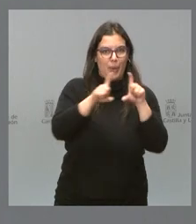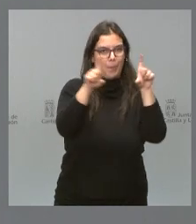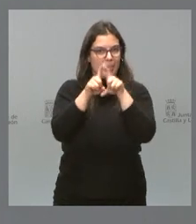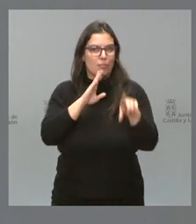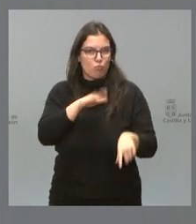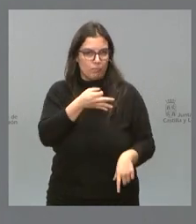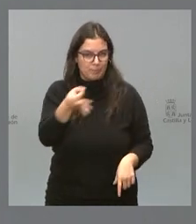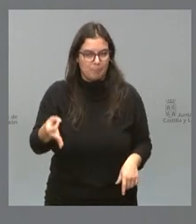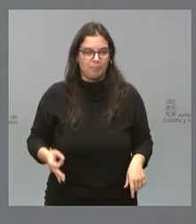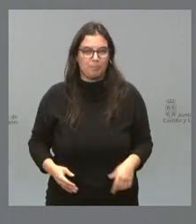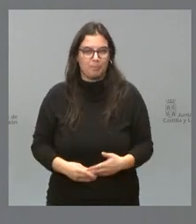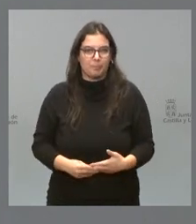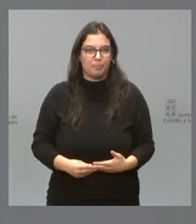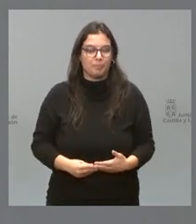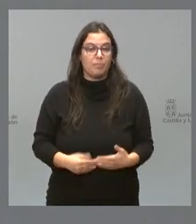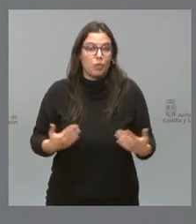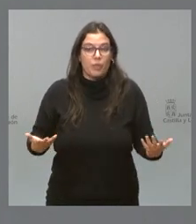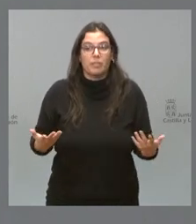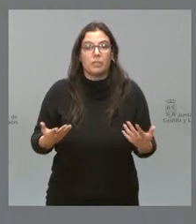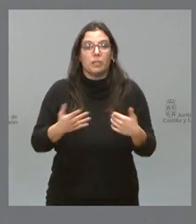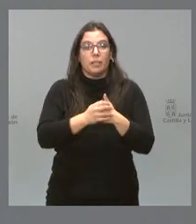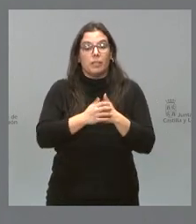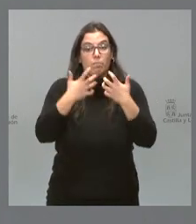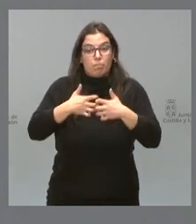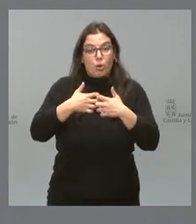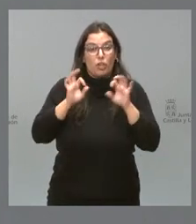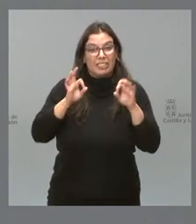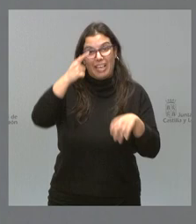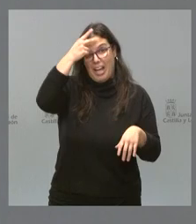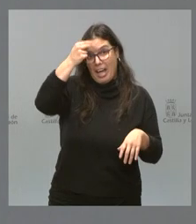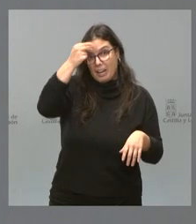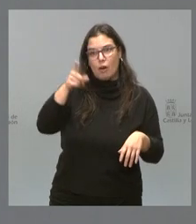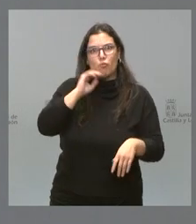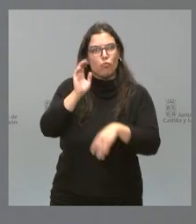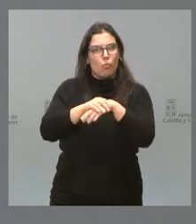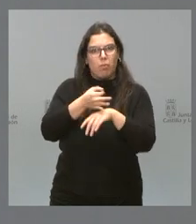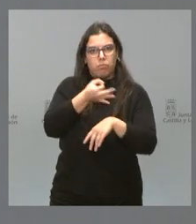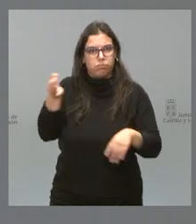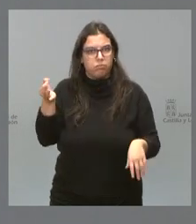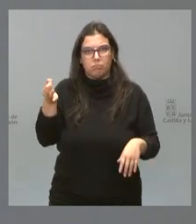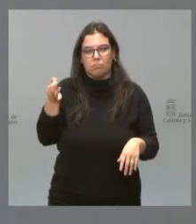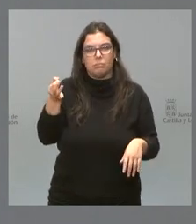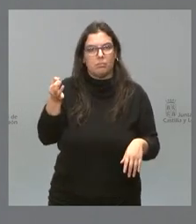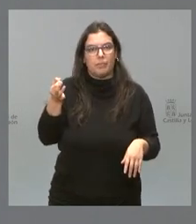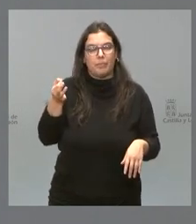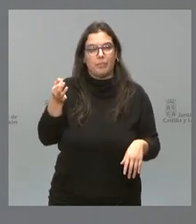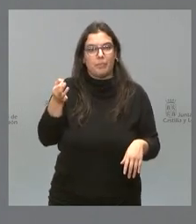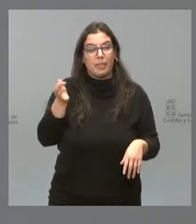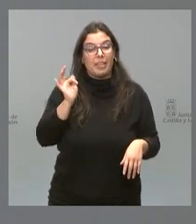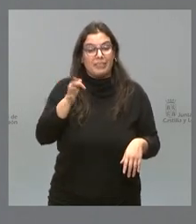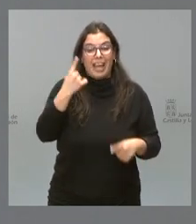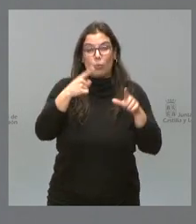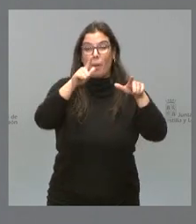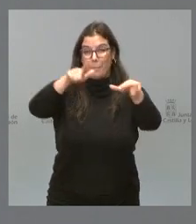y de ese punto de vista el polígono de Arévalo está cumpliendo plenamente sus funciones hay todavía algunas